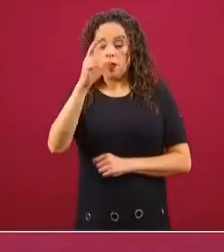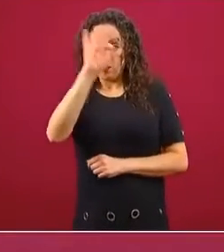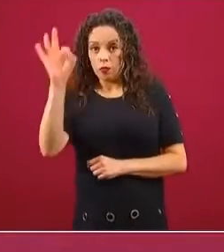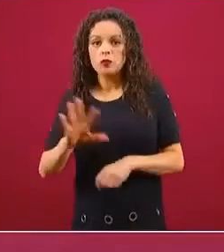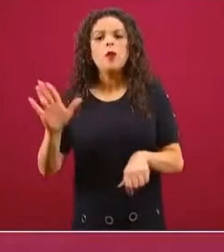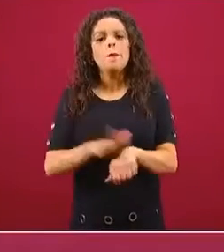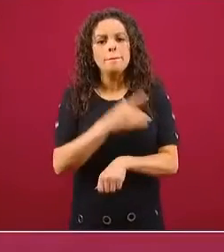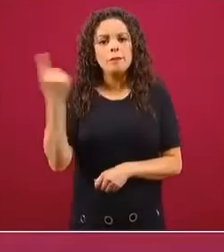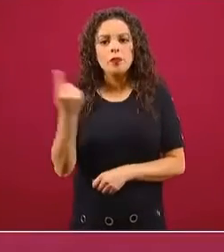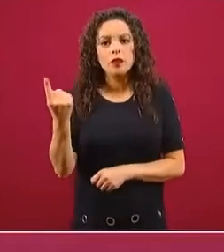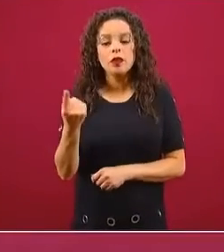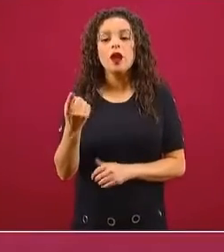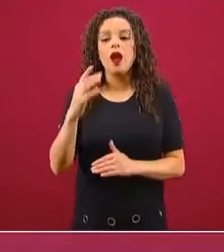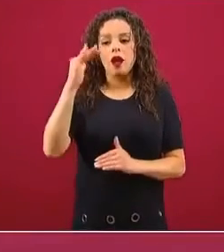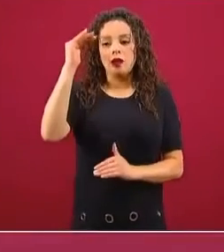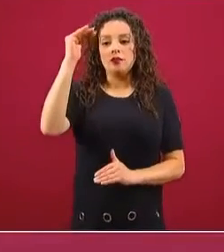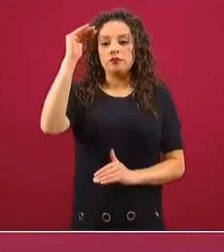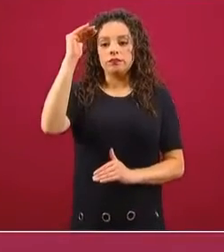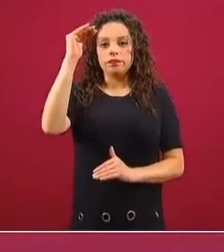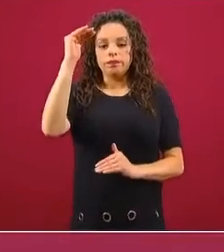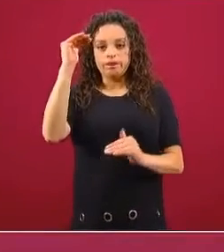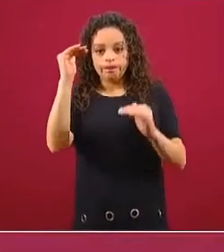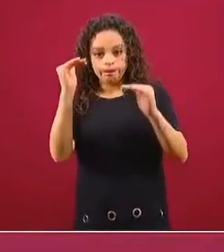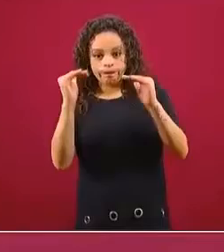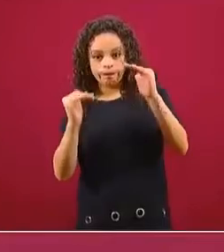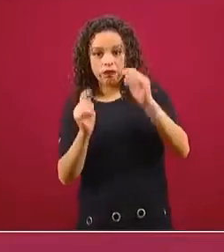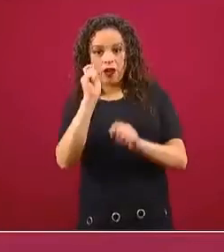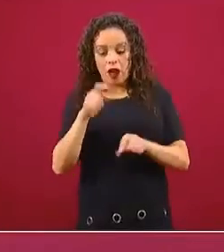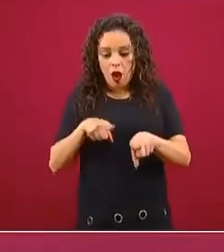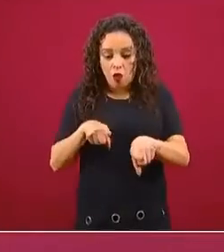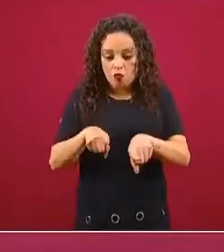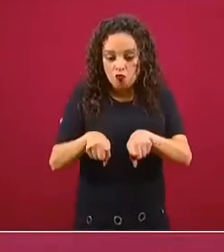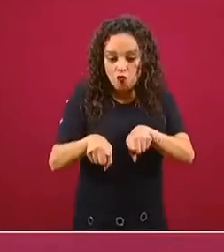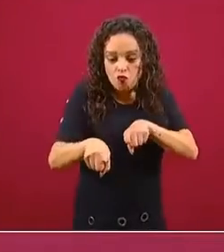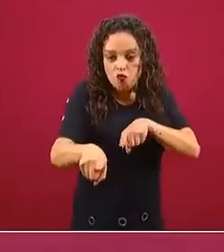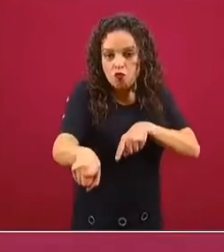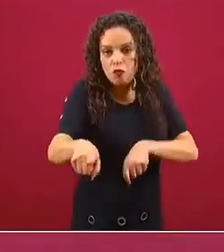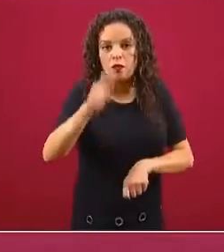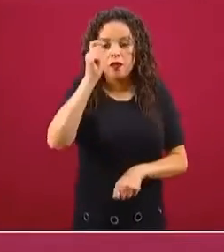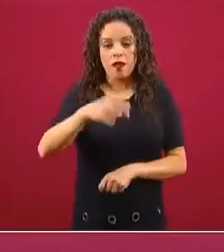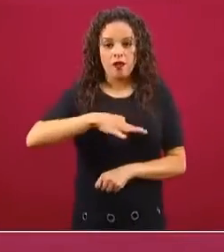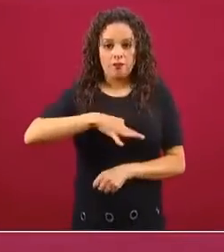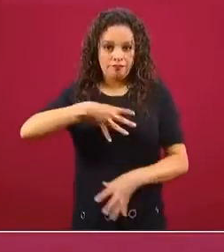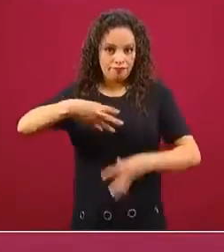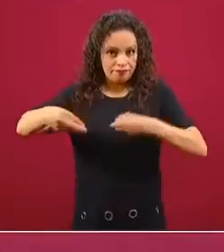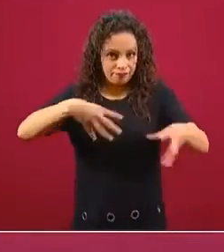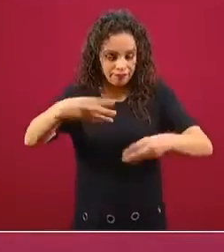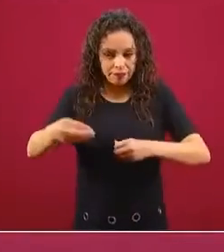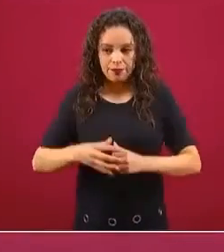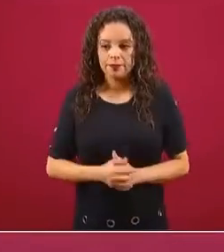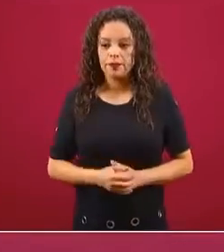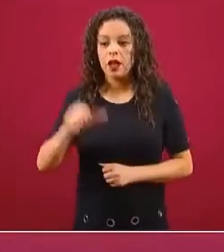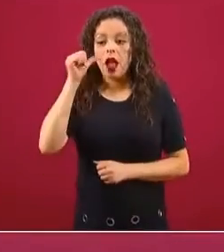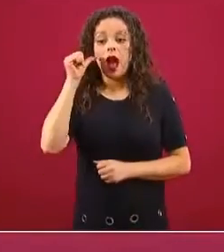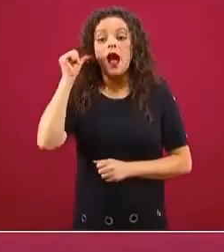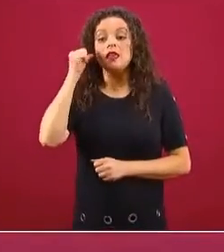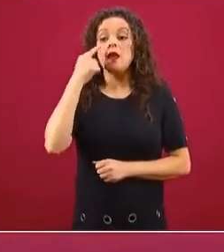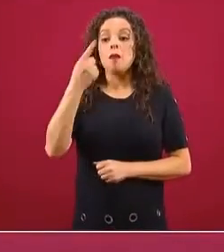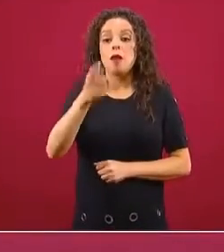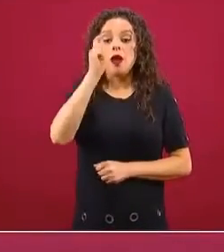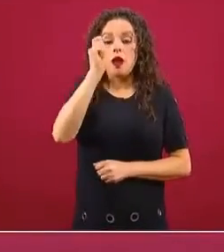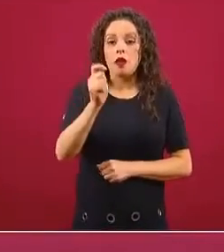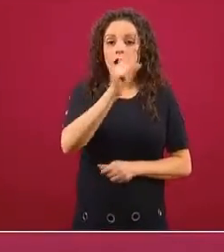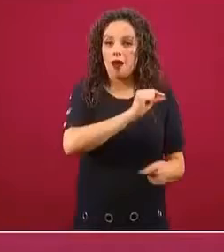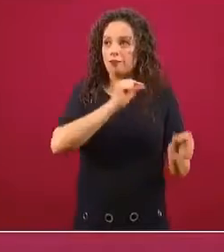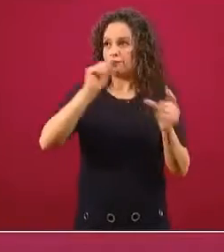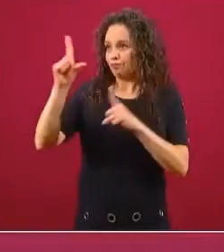la desaceleración de la epidemia. Esta gráfica la vimos ayer, la hemos estado viendo a lo largo de la